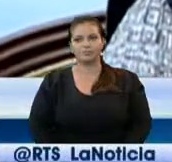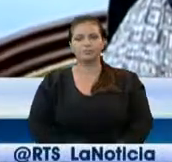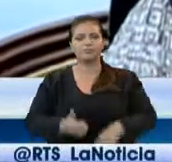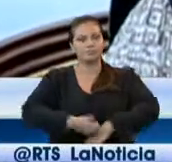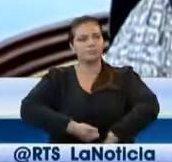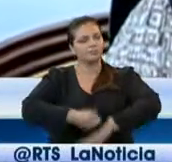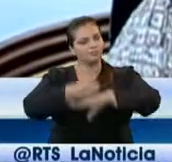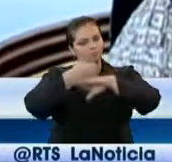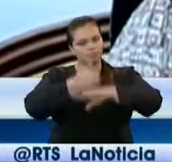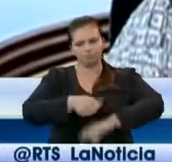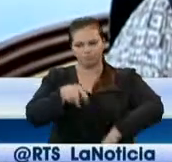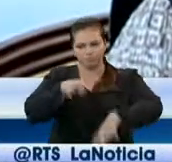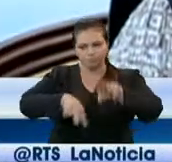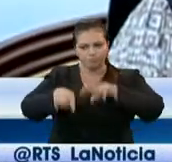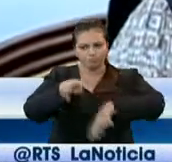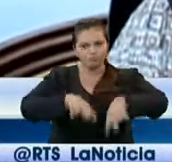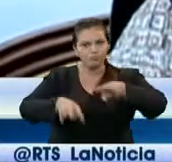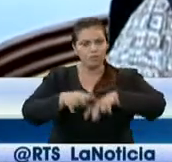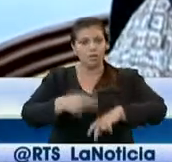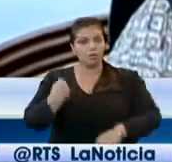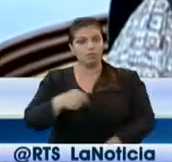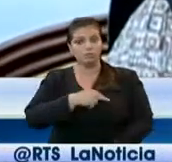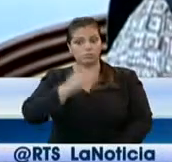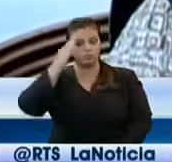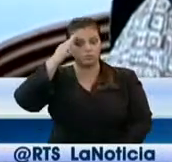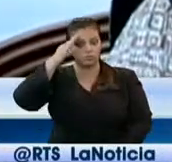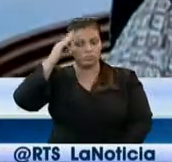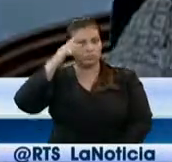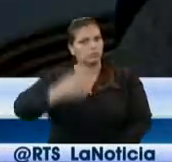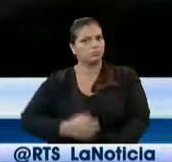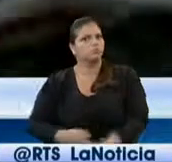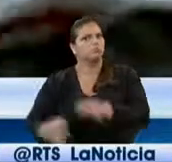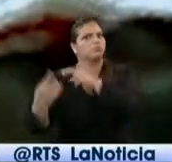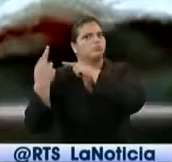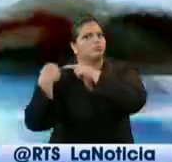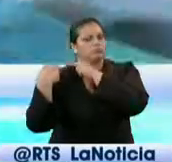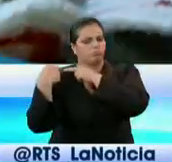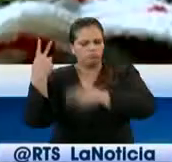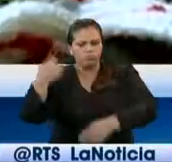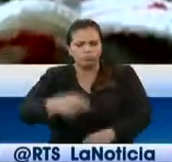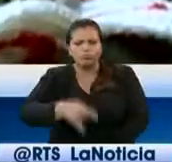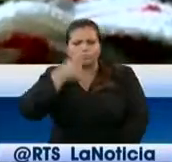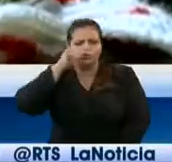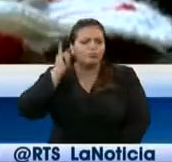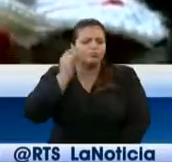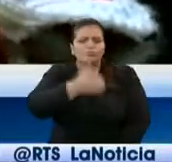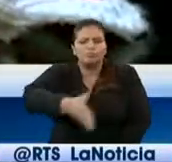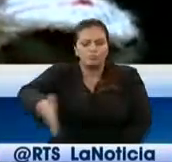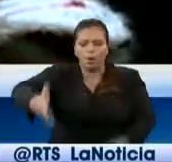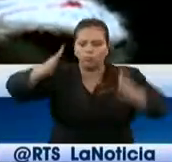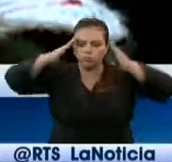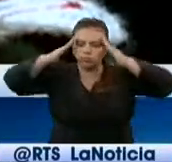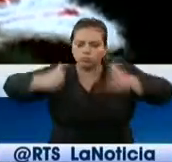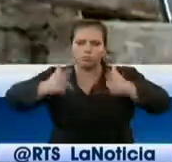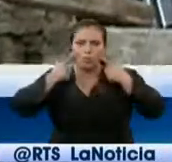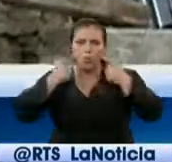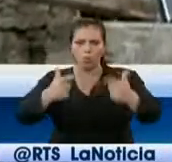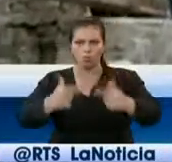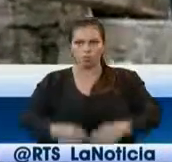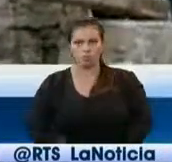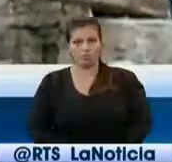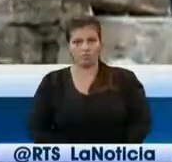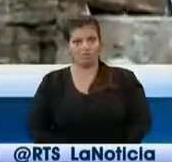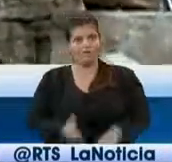en este momento prioridad para nosotros es la situación de riesgo en la que se encuentran los niños. Las menores fueron rescatadas respondiendo a la denuncia de los